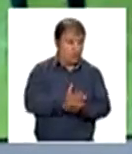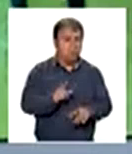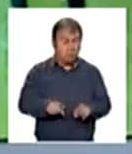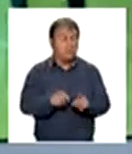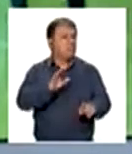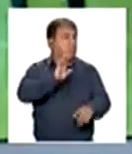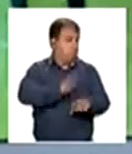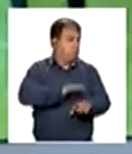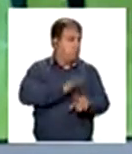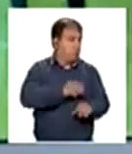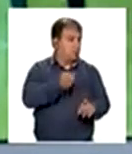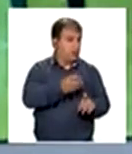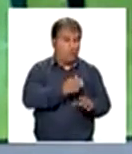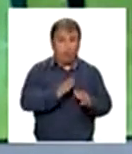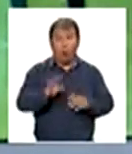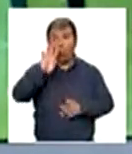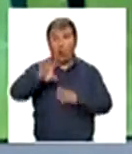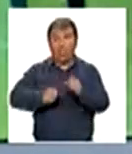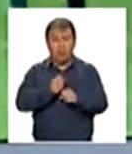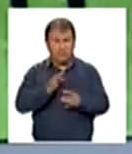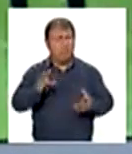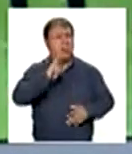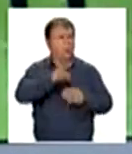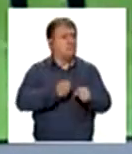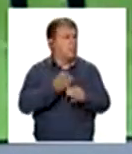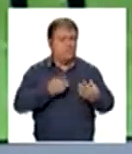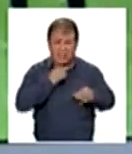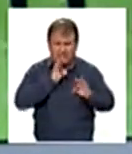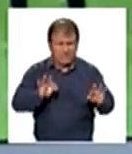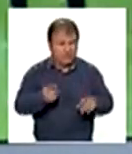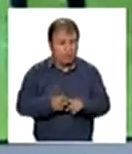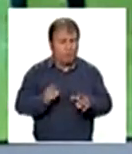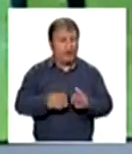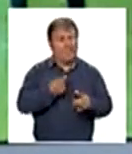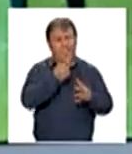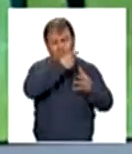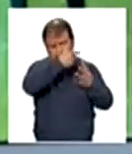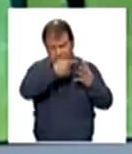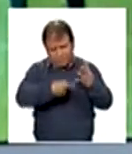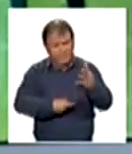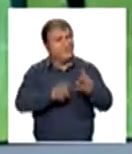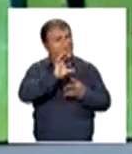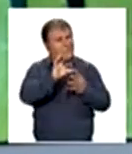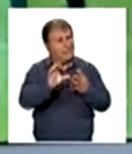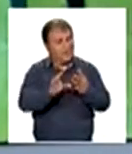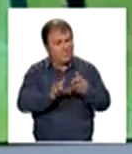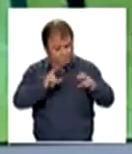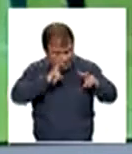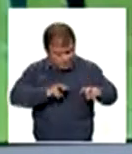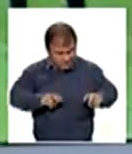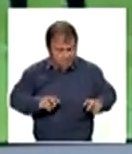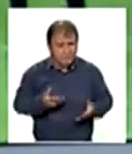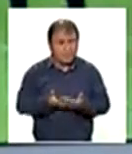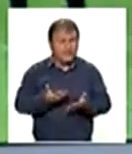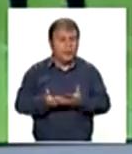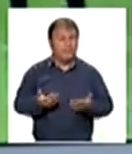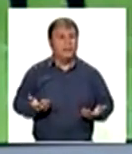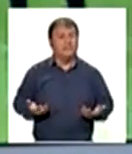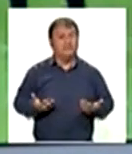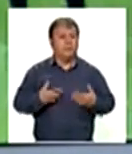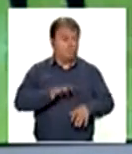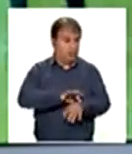amonestación hasta 4 años. Es decir, no hablemos inmediatamente de los 2 años, porque hay una serie de cosas que, como ha dicho el doctor también, este director de médico,